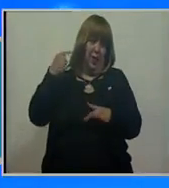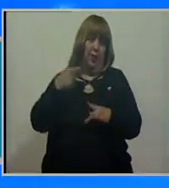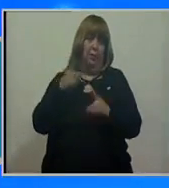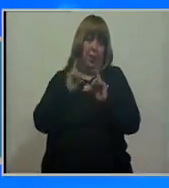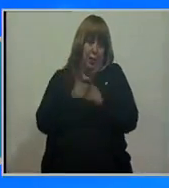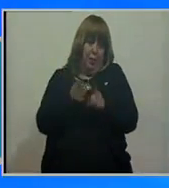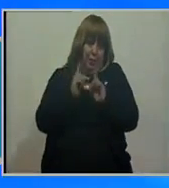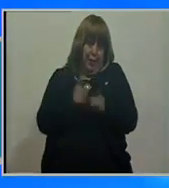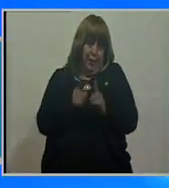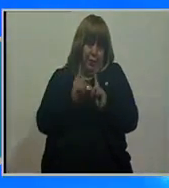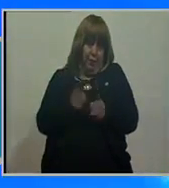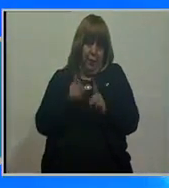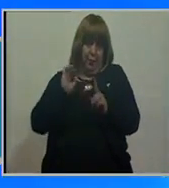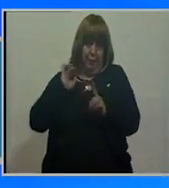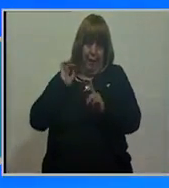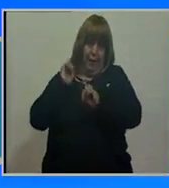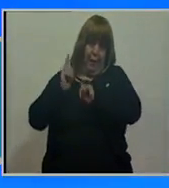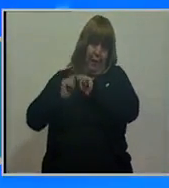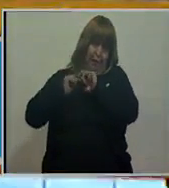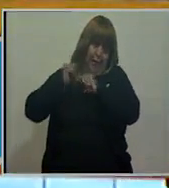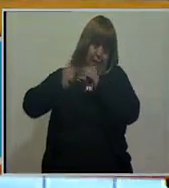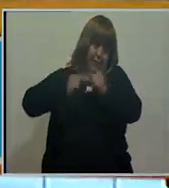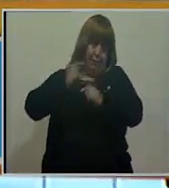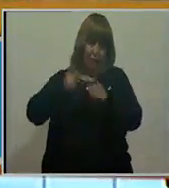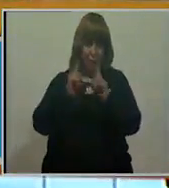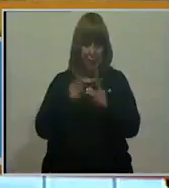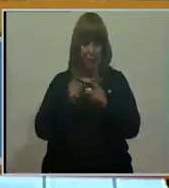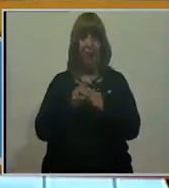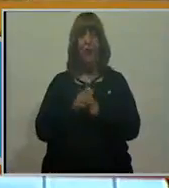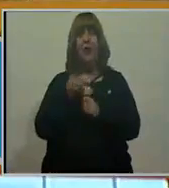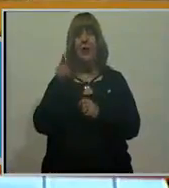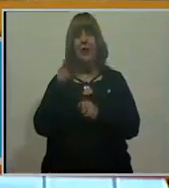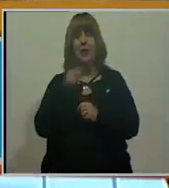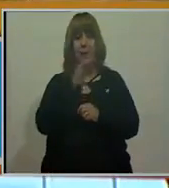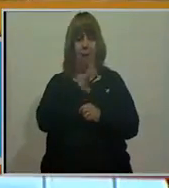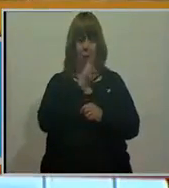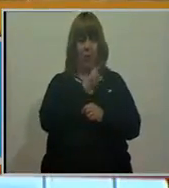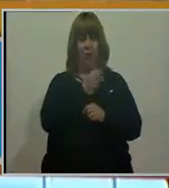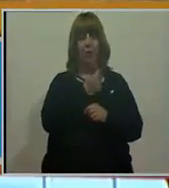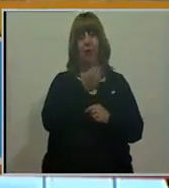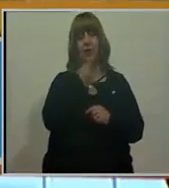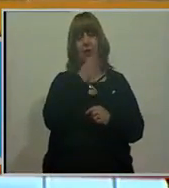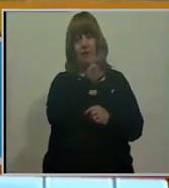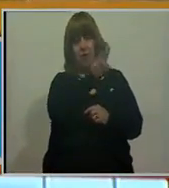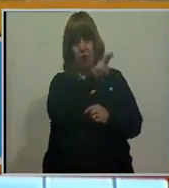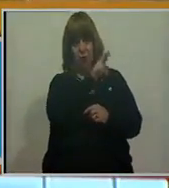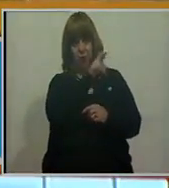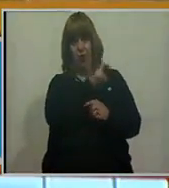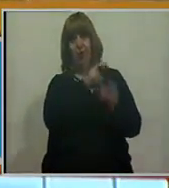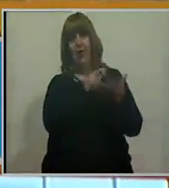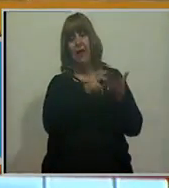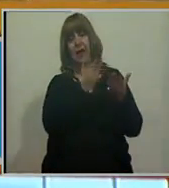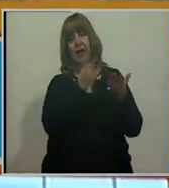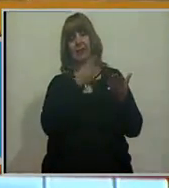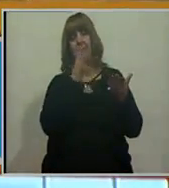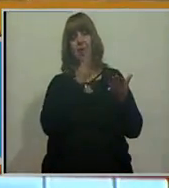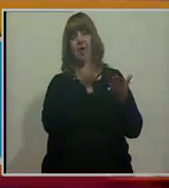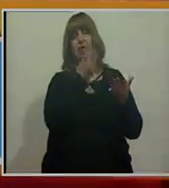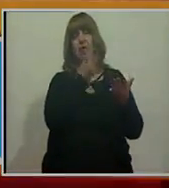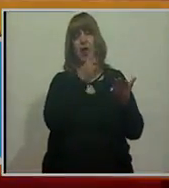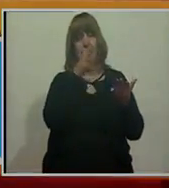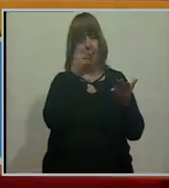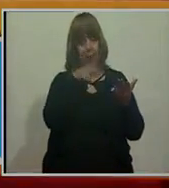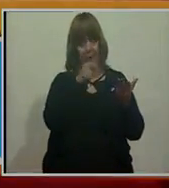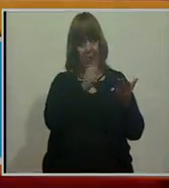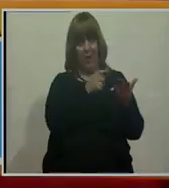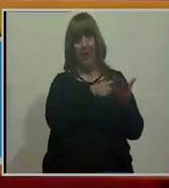que él critica de Flor Peña, que tuitea esto, es que ella, cuando cobraba una fortuna de parte de Telefe, se sentó en un